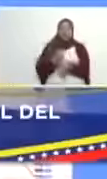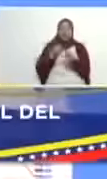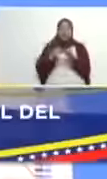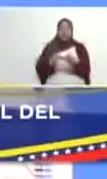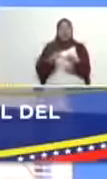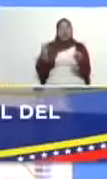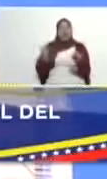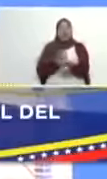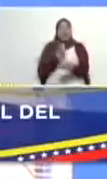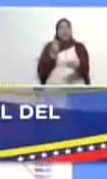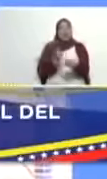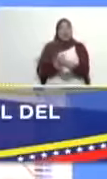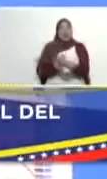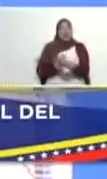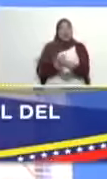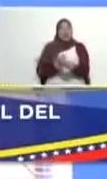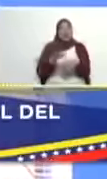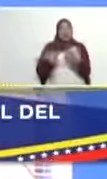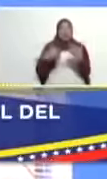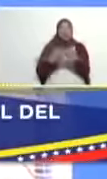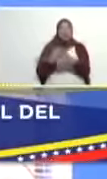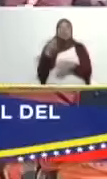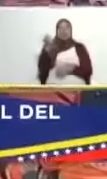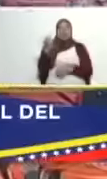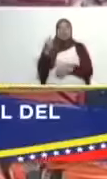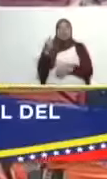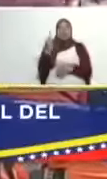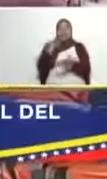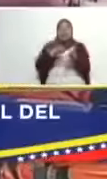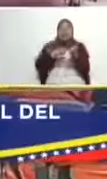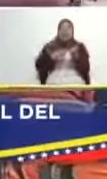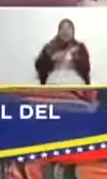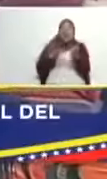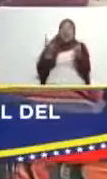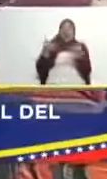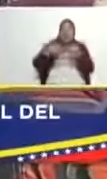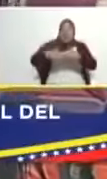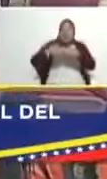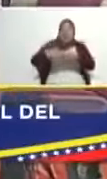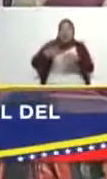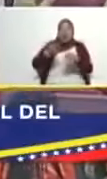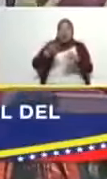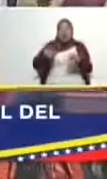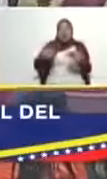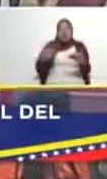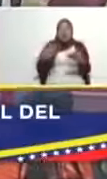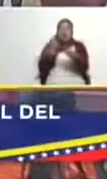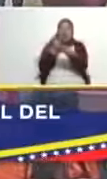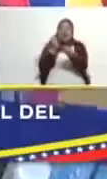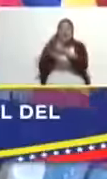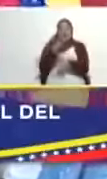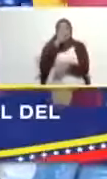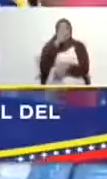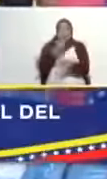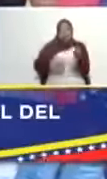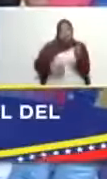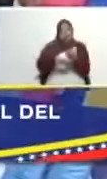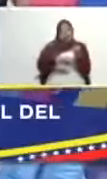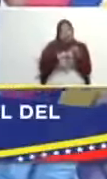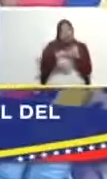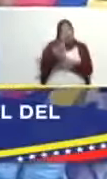los trabajadores para generar microcrédito, préstamo, apoyo financiero,